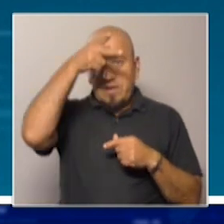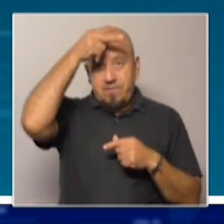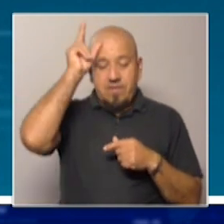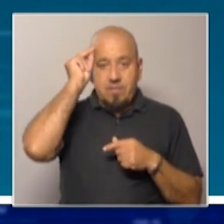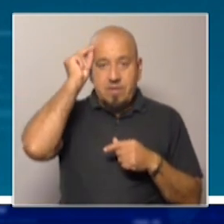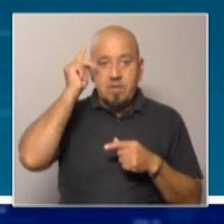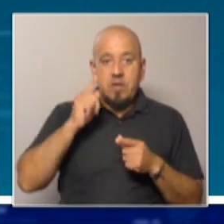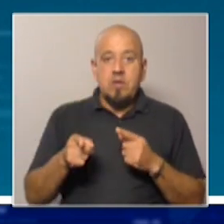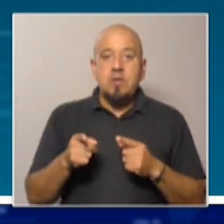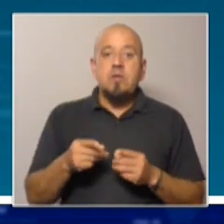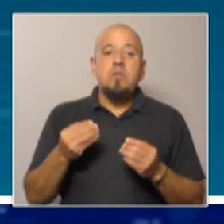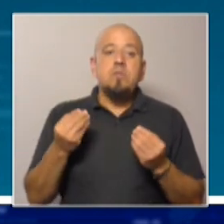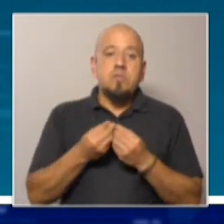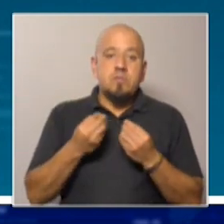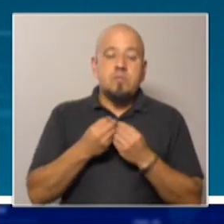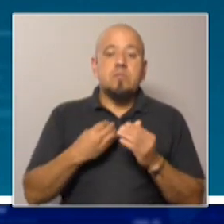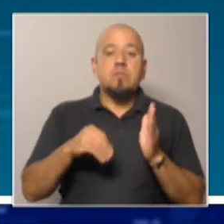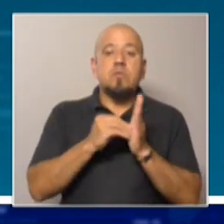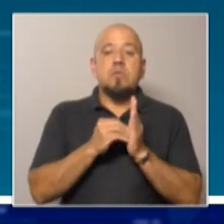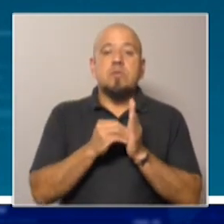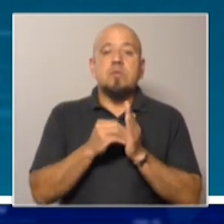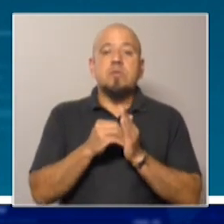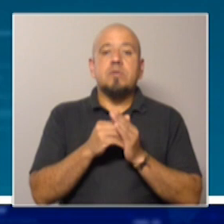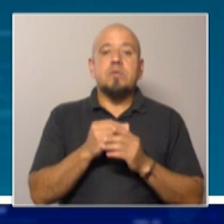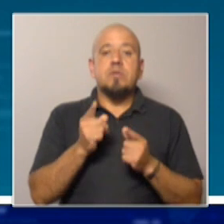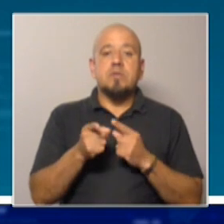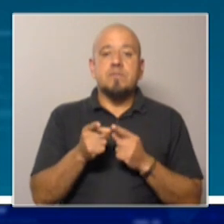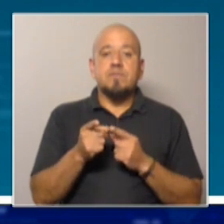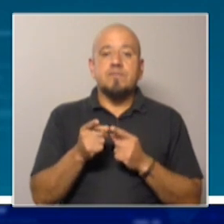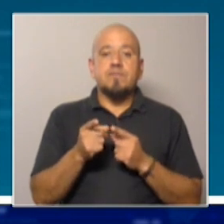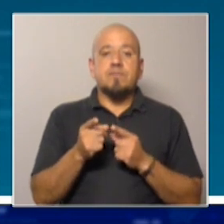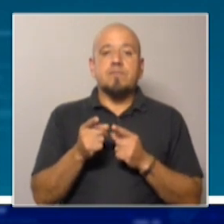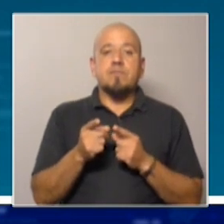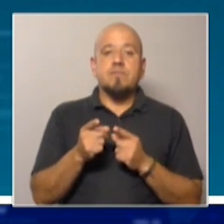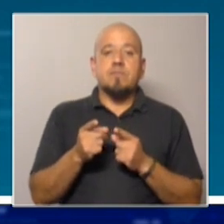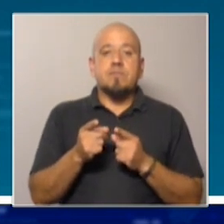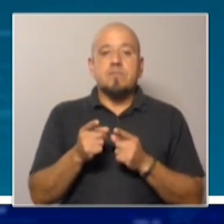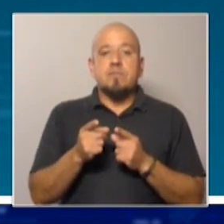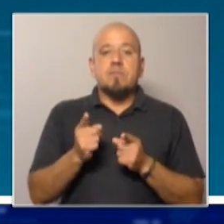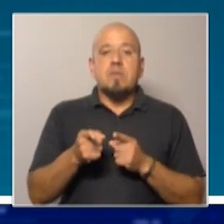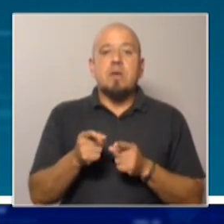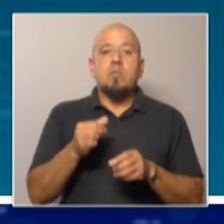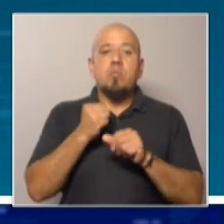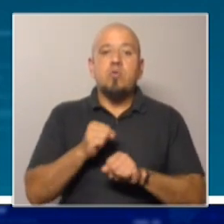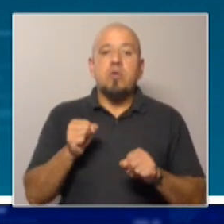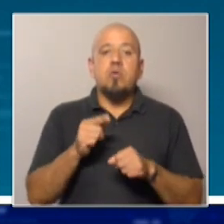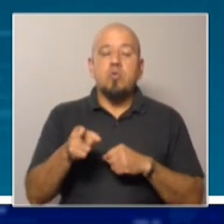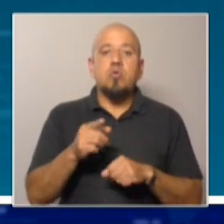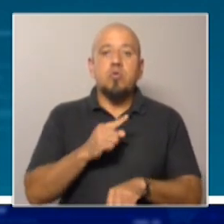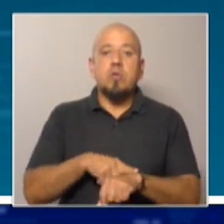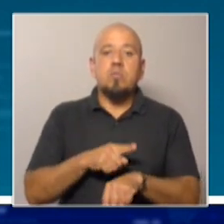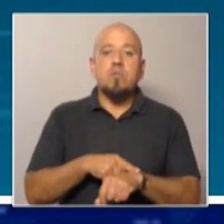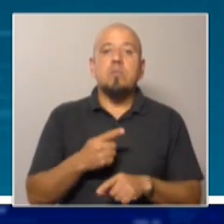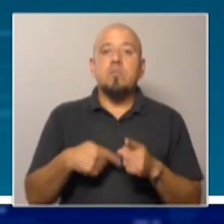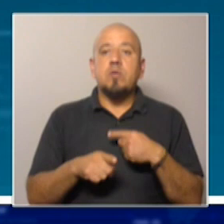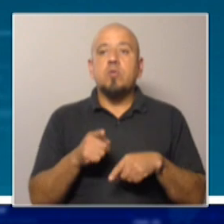que muchas veces está muchísimas horas en pie de cama del paciente, y de esta manera hemos podido bajar nuestro propio tiempo, pero con